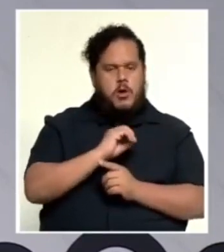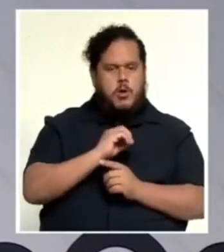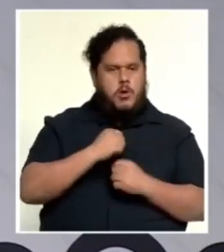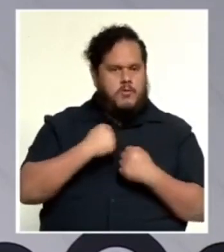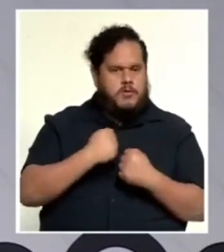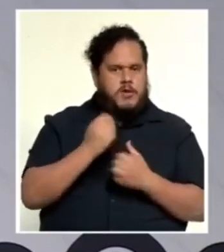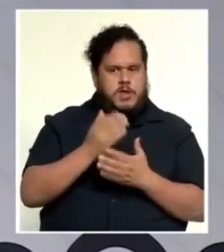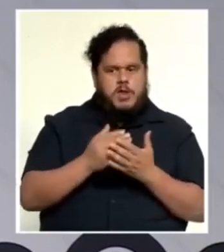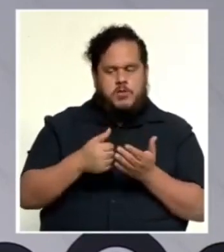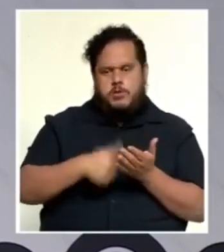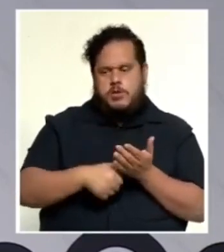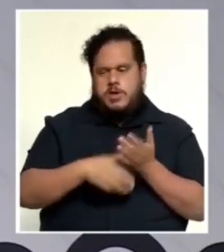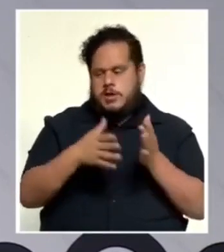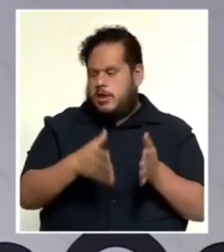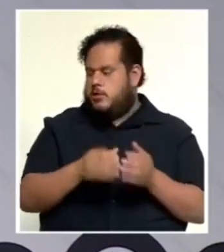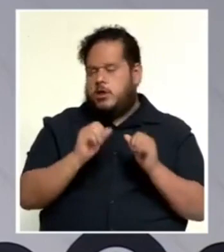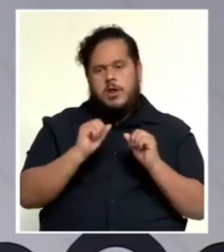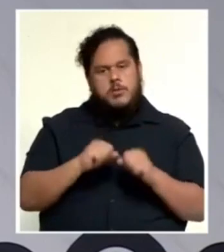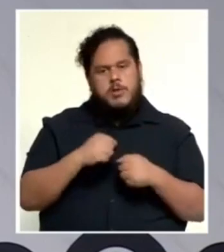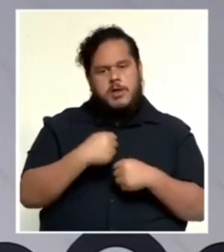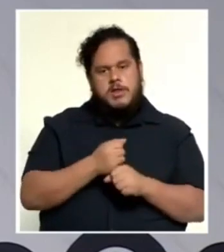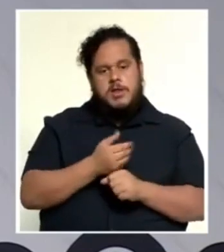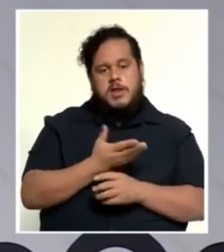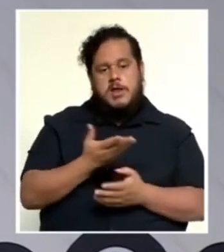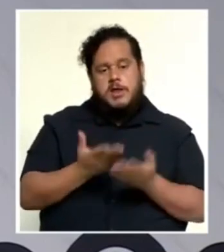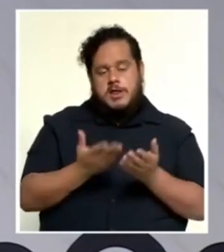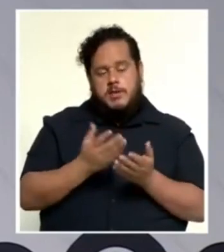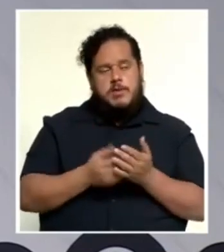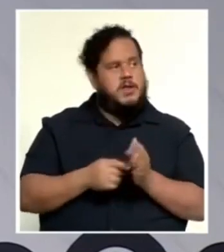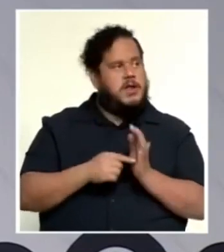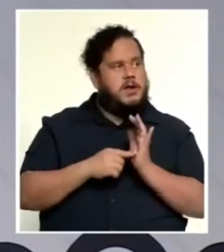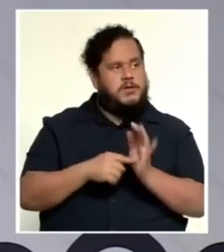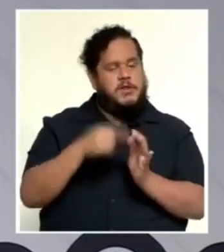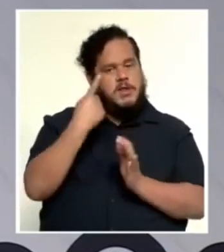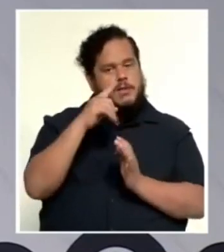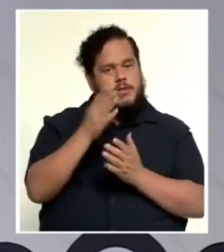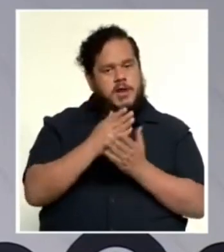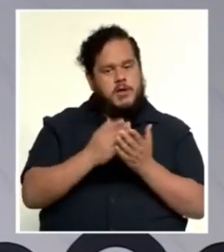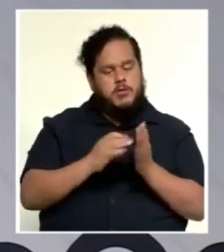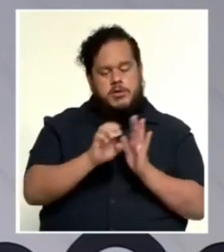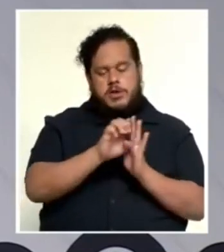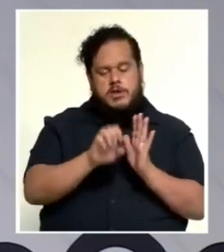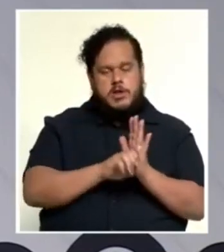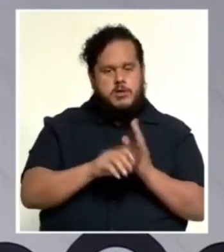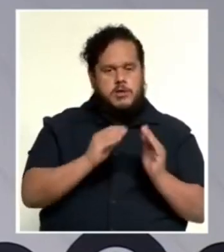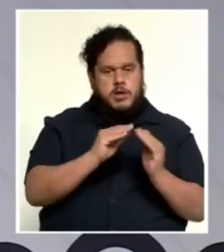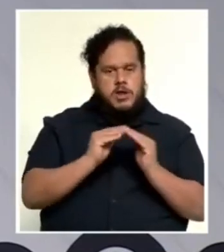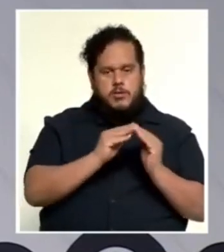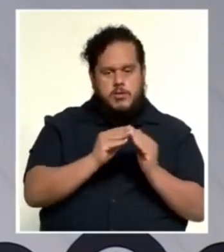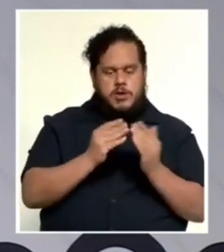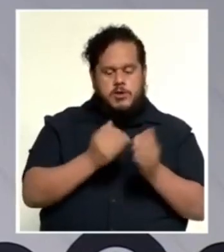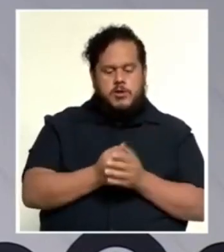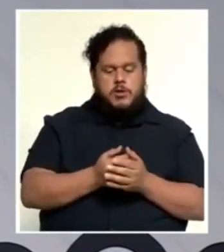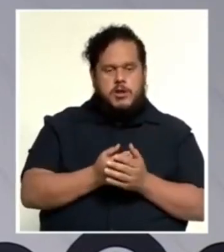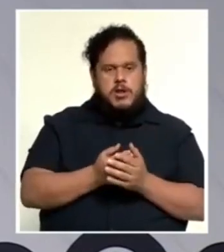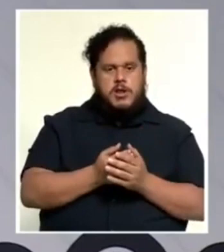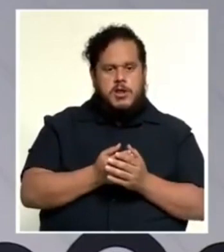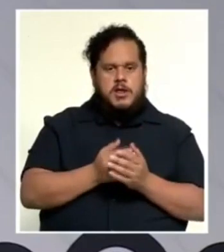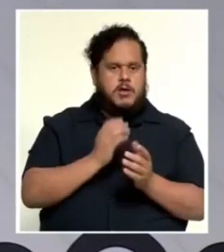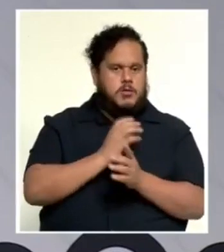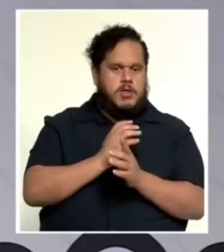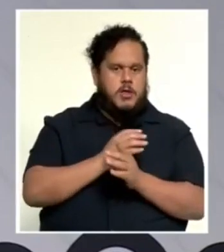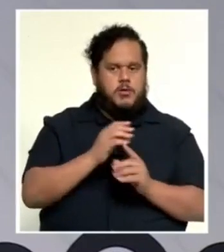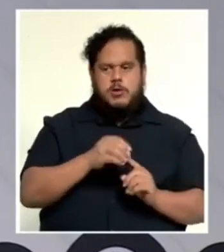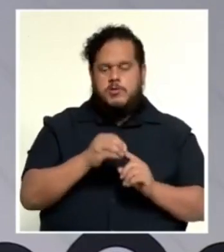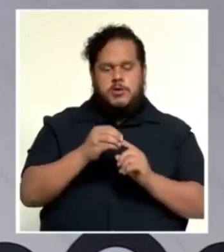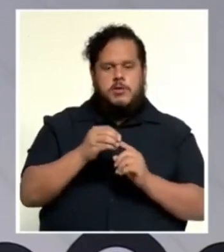soberbios de algunos candidatos, puedan ser que más bien representan para ciertos estratos de la población, cuidado si no las principales características